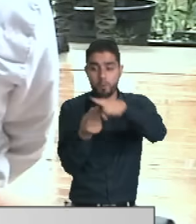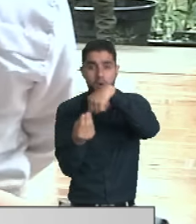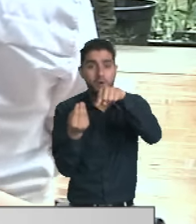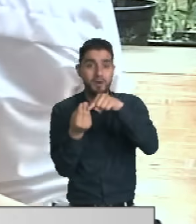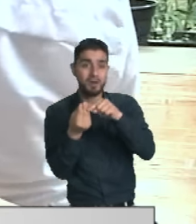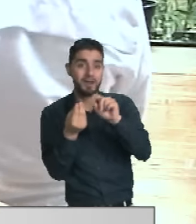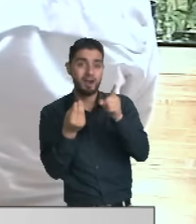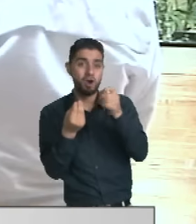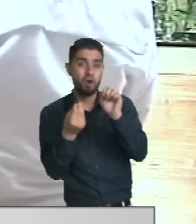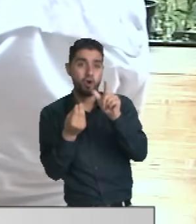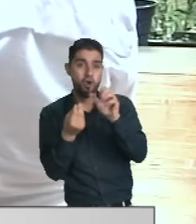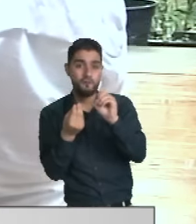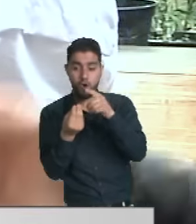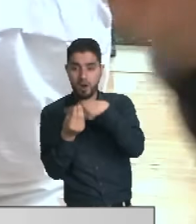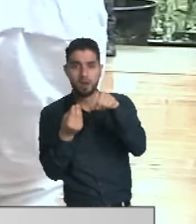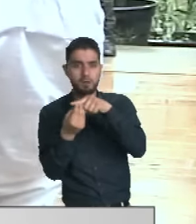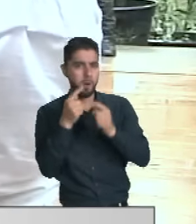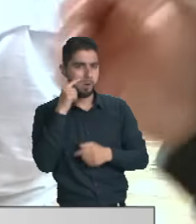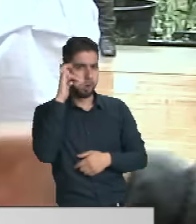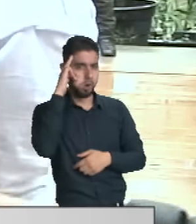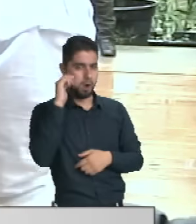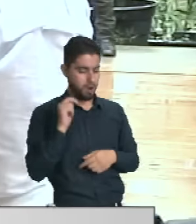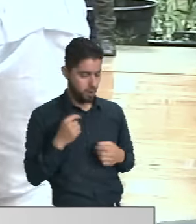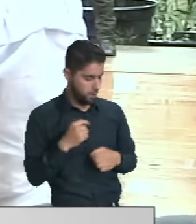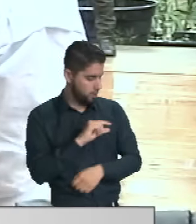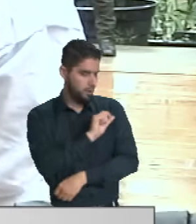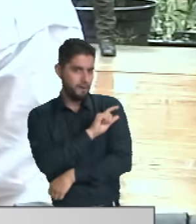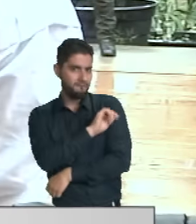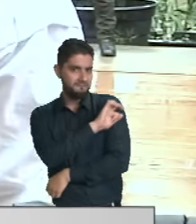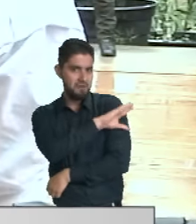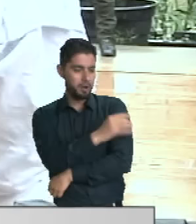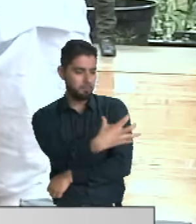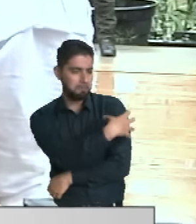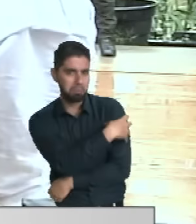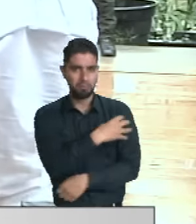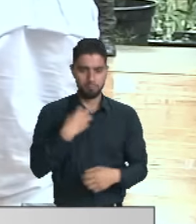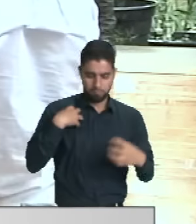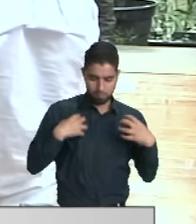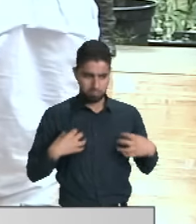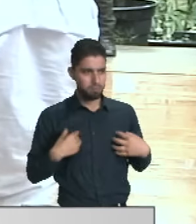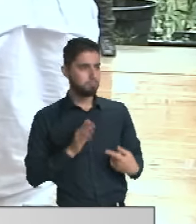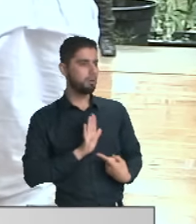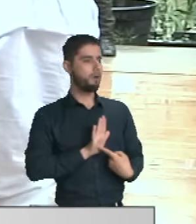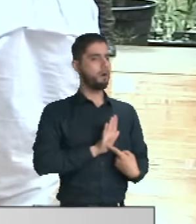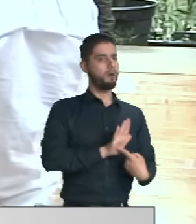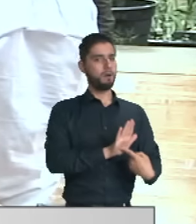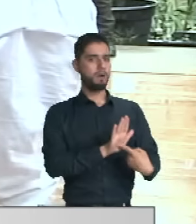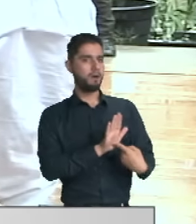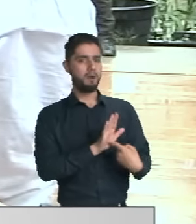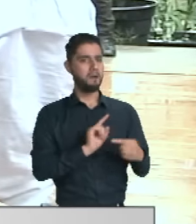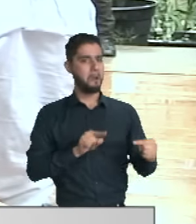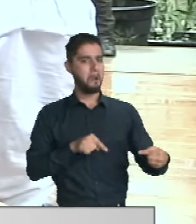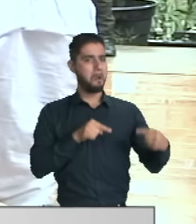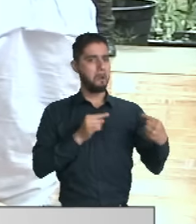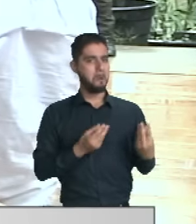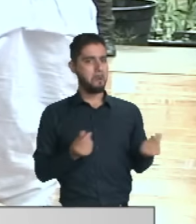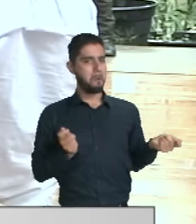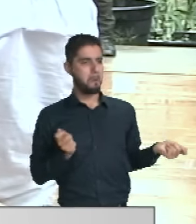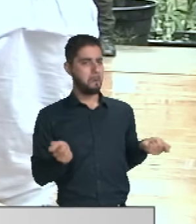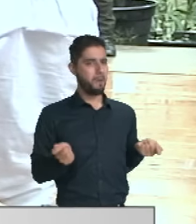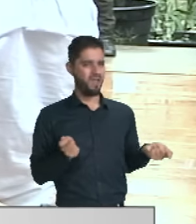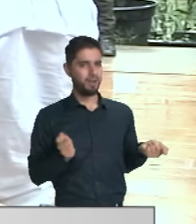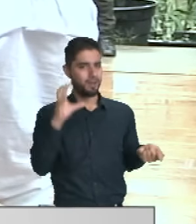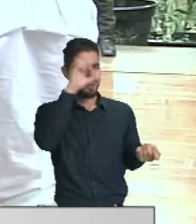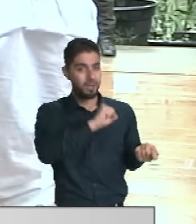para evitar la confrontación con la fuerza pública, así que esto lo único que está haciendo es agravar las condiciones de seguridad